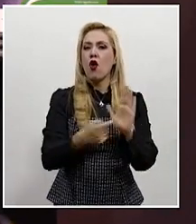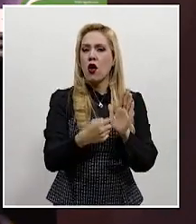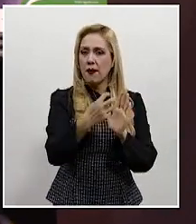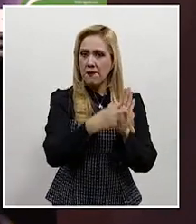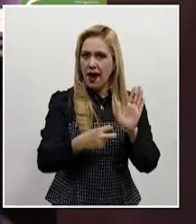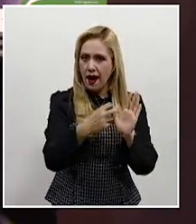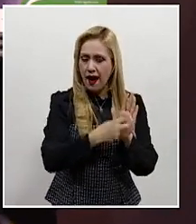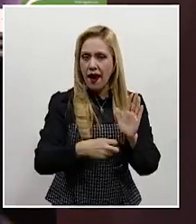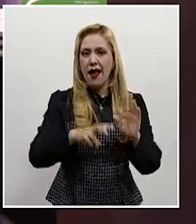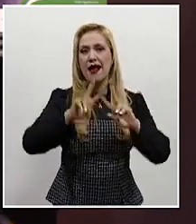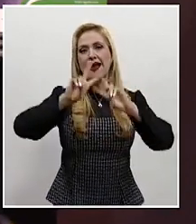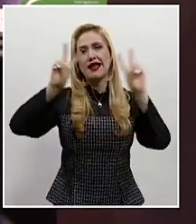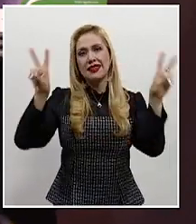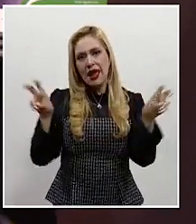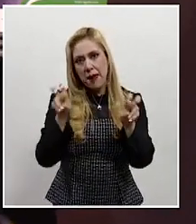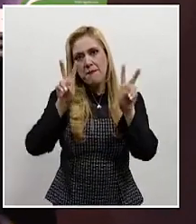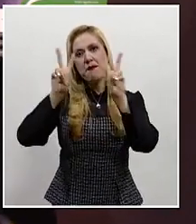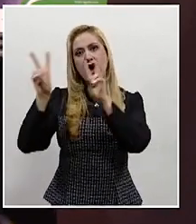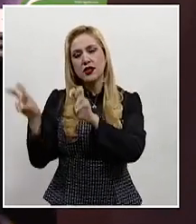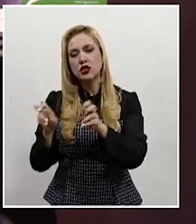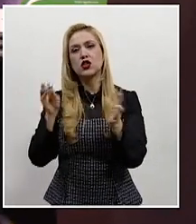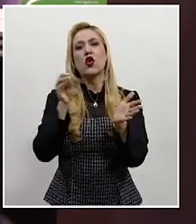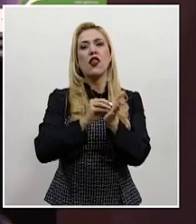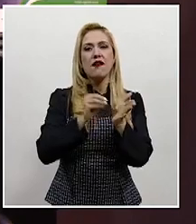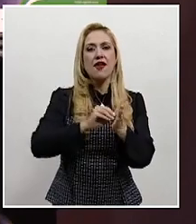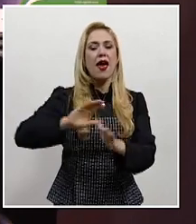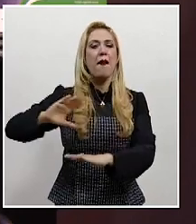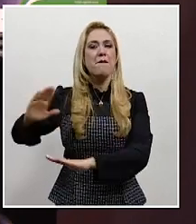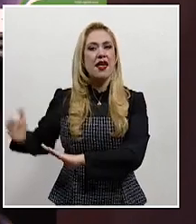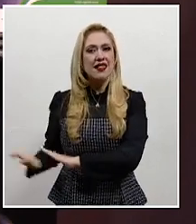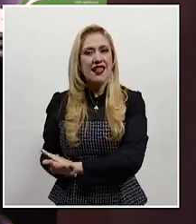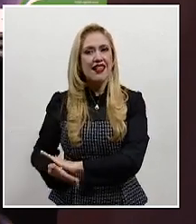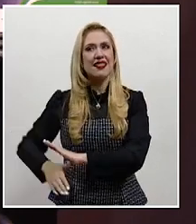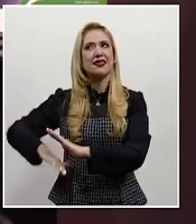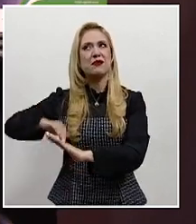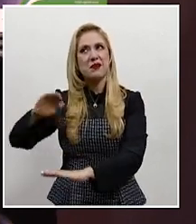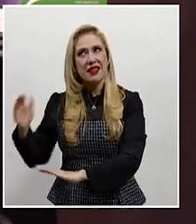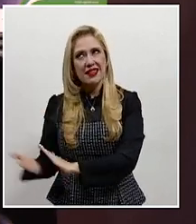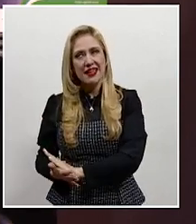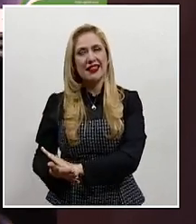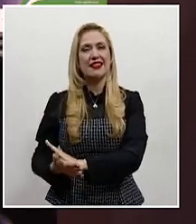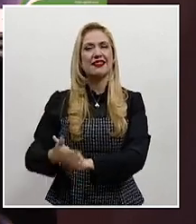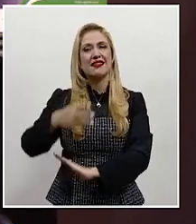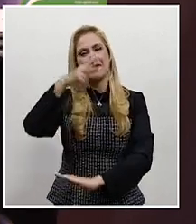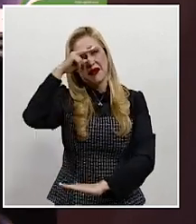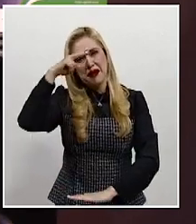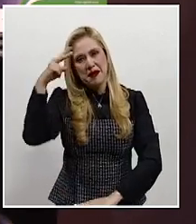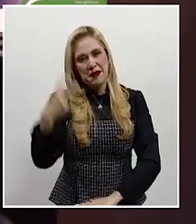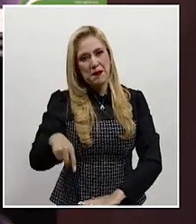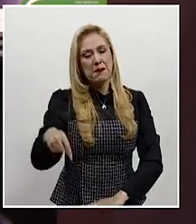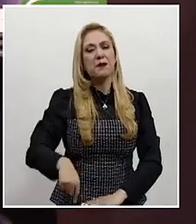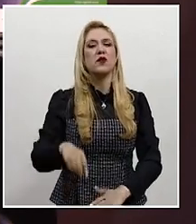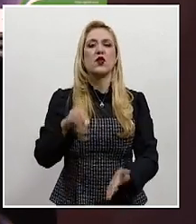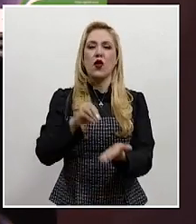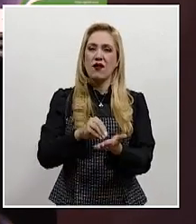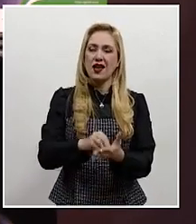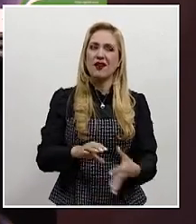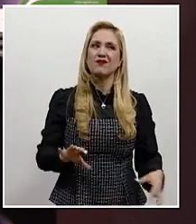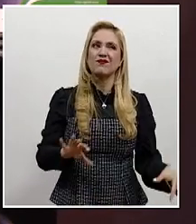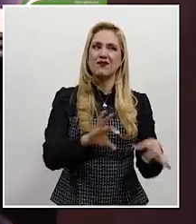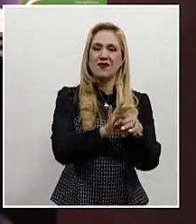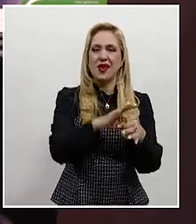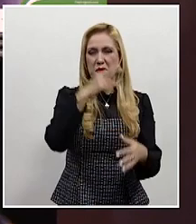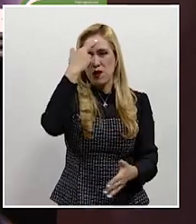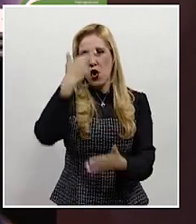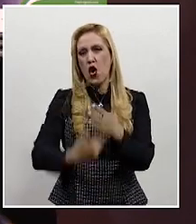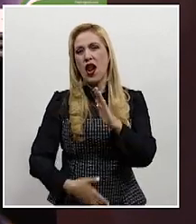para avanzar en temas que todavía están pendientes en nuestro país, que están vinculadas con la violencia y el acoso laboral. Sin duda un gran